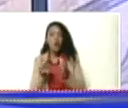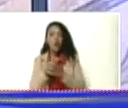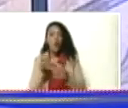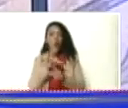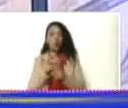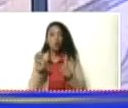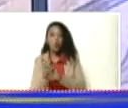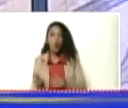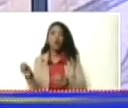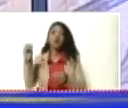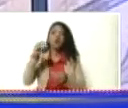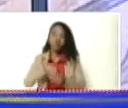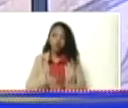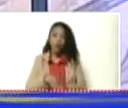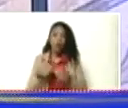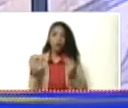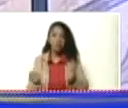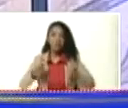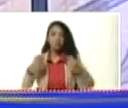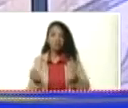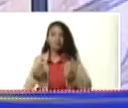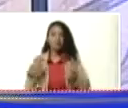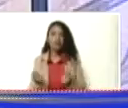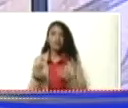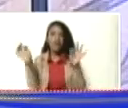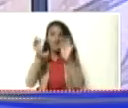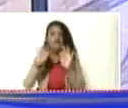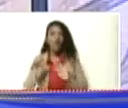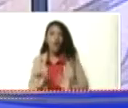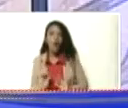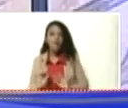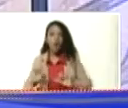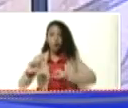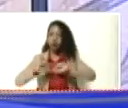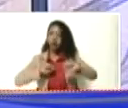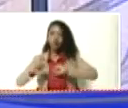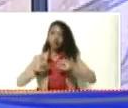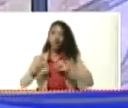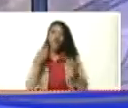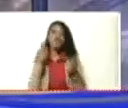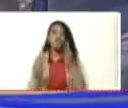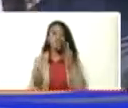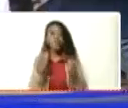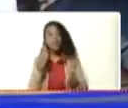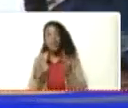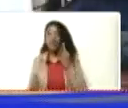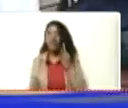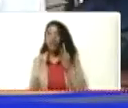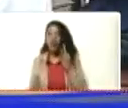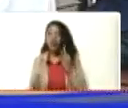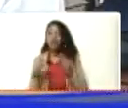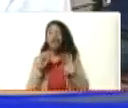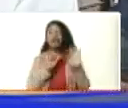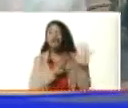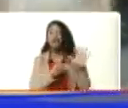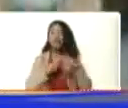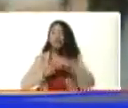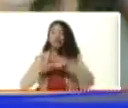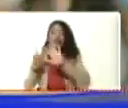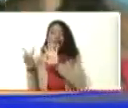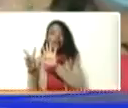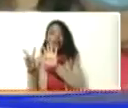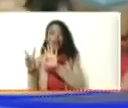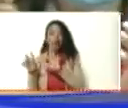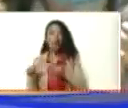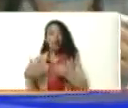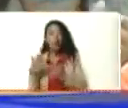se incorpora activamente y de manera dinámica a la flexibilización del 7+7